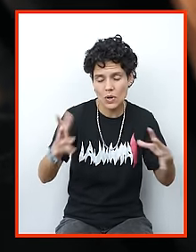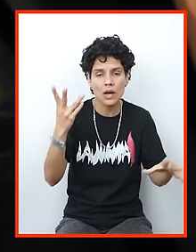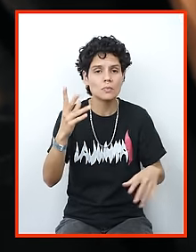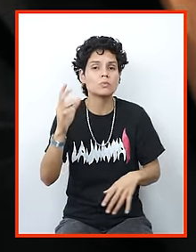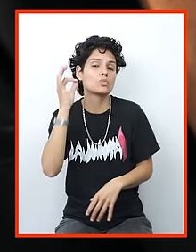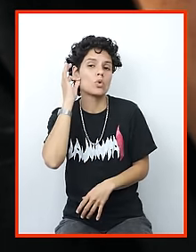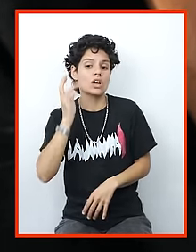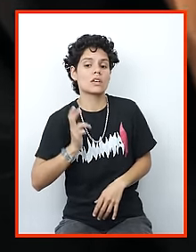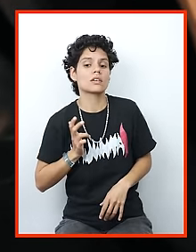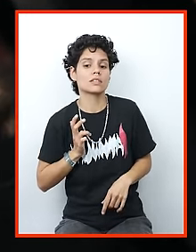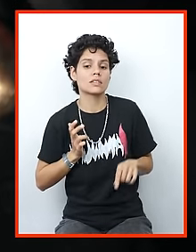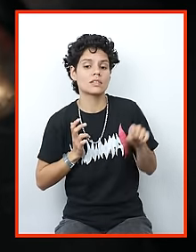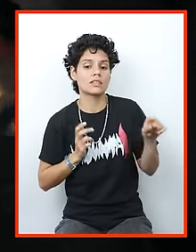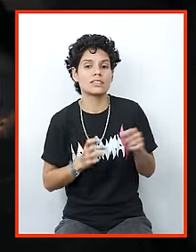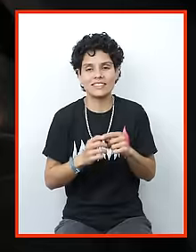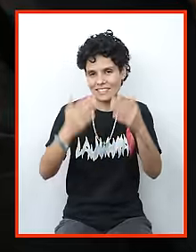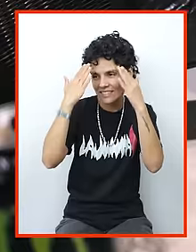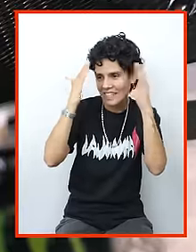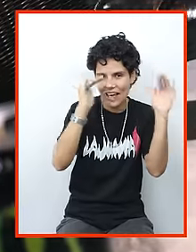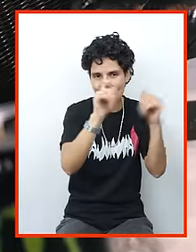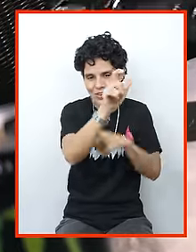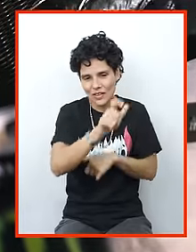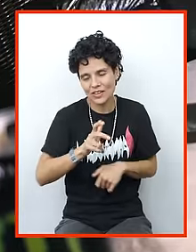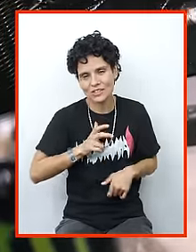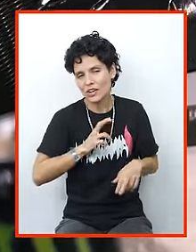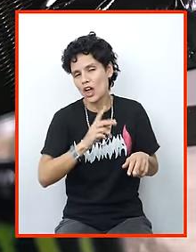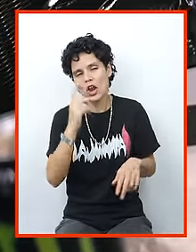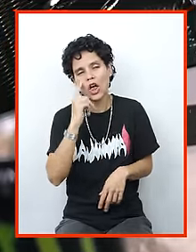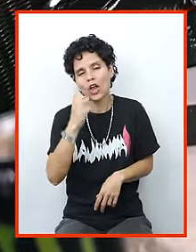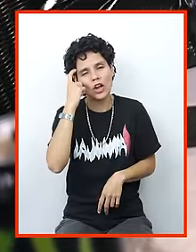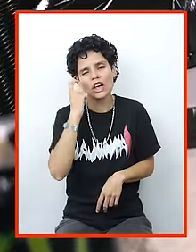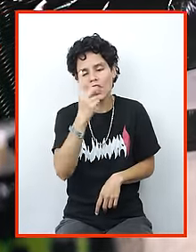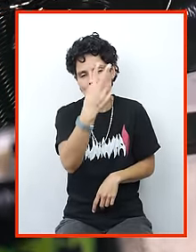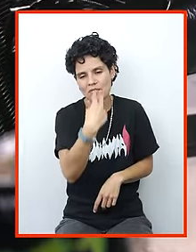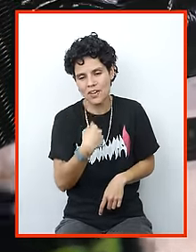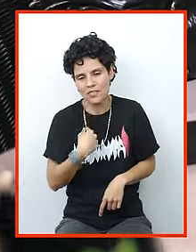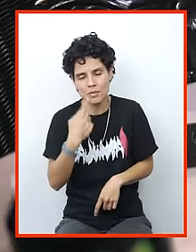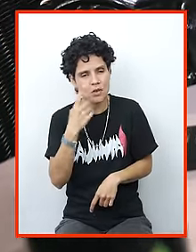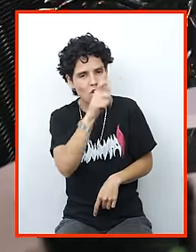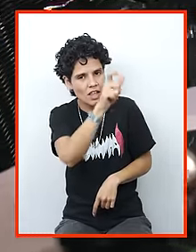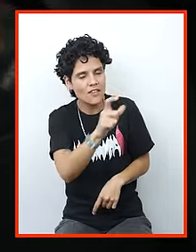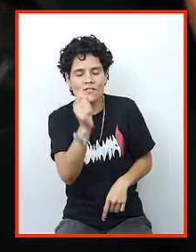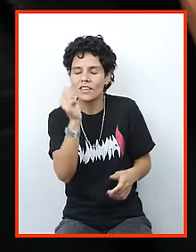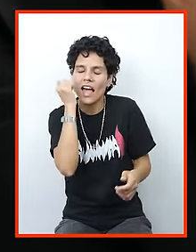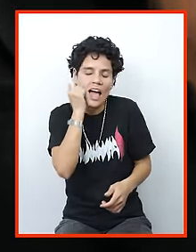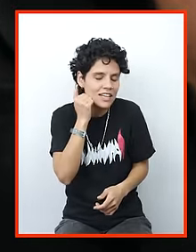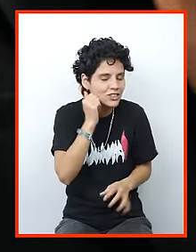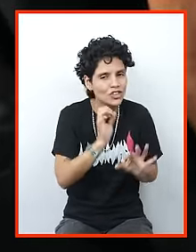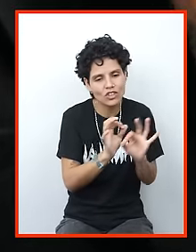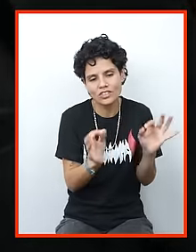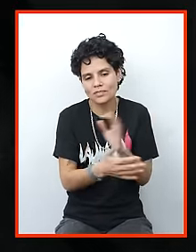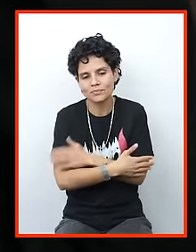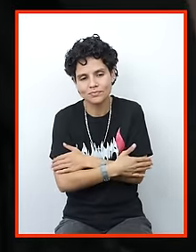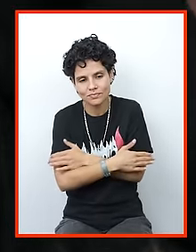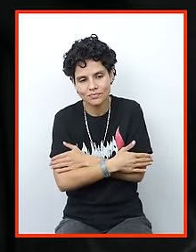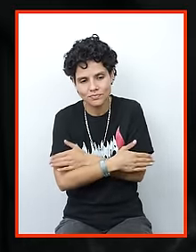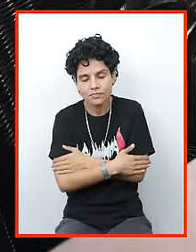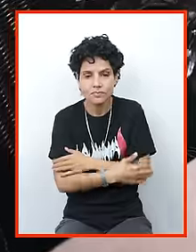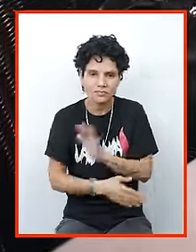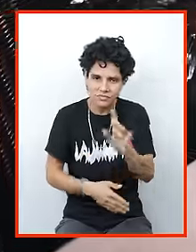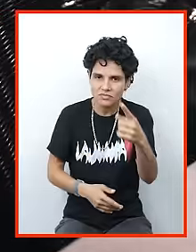que la arrendara una señora, la señora María Luisa. Le mando un saludo. No creo que lo vea, pero igual le mando un saludo porque ella es súper